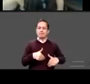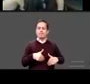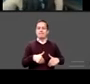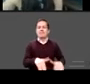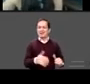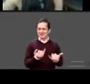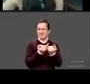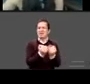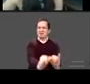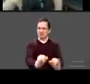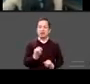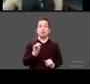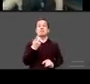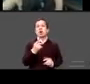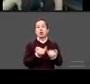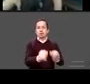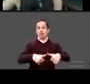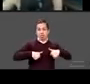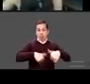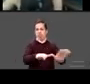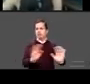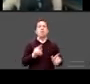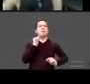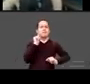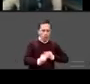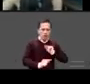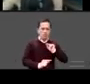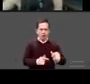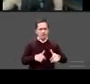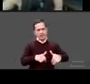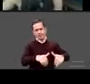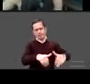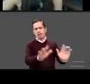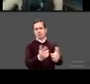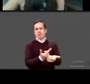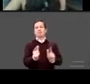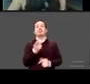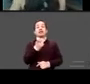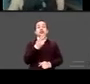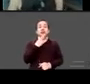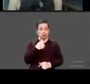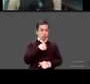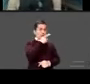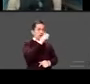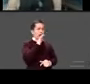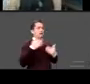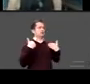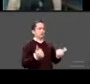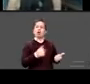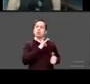logren la autonomía progresiva que queremos, también nos va a permitir tener relaciones mucho más fluidas con ellas y con ellos. Otro punto es